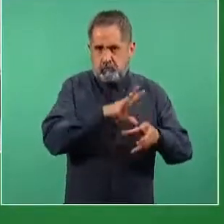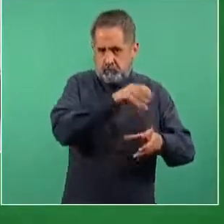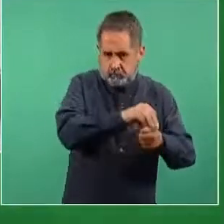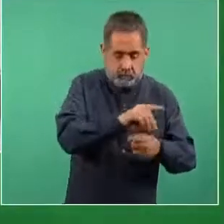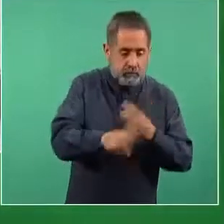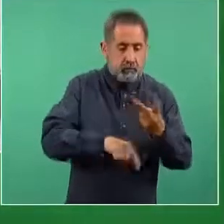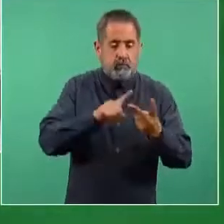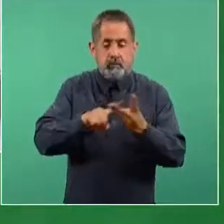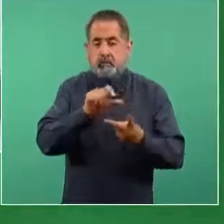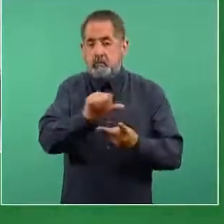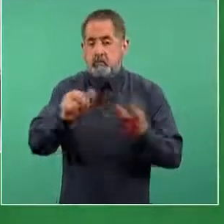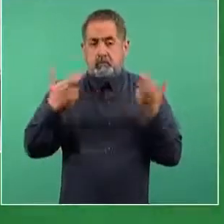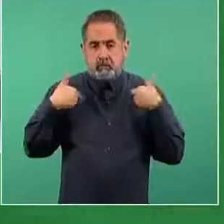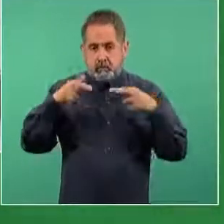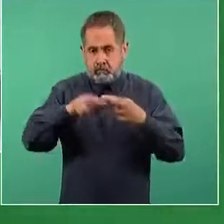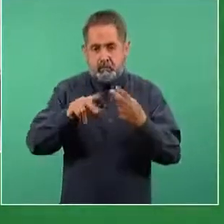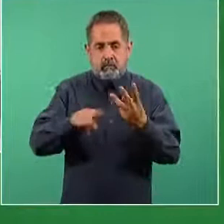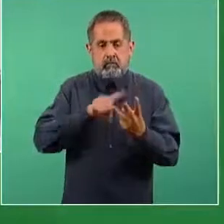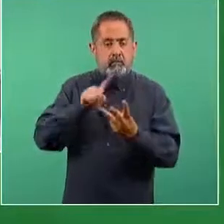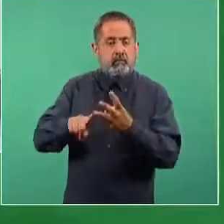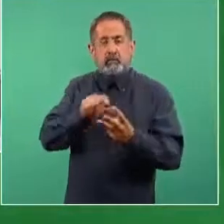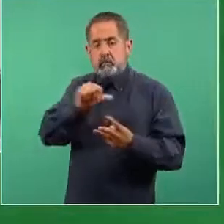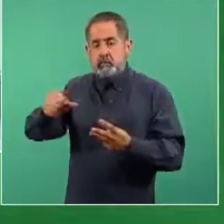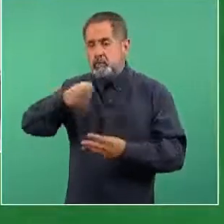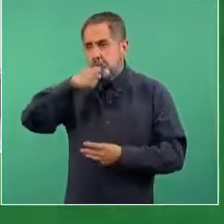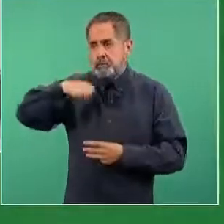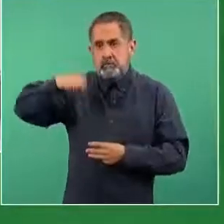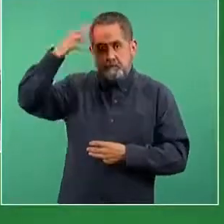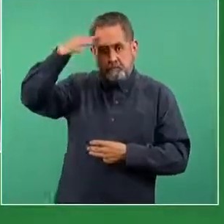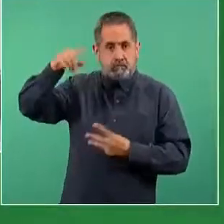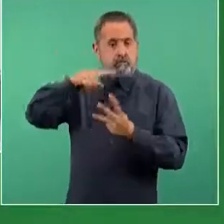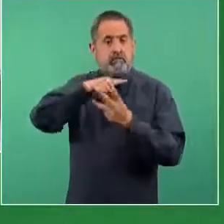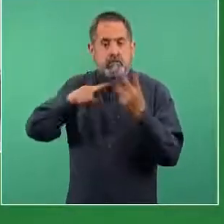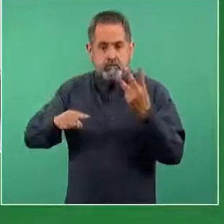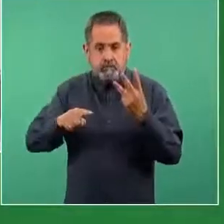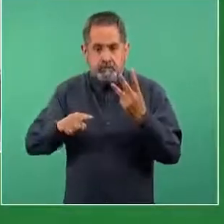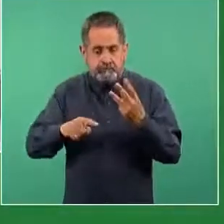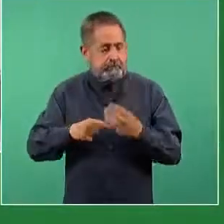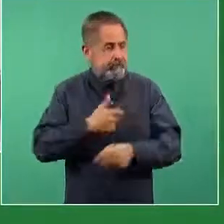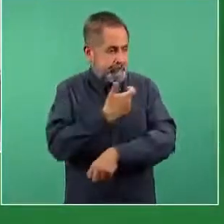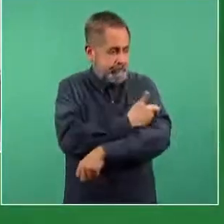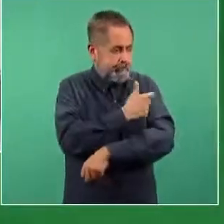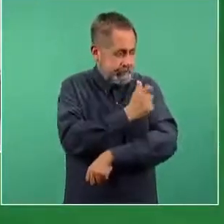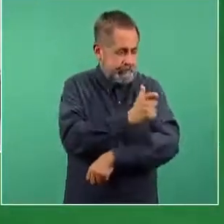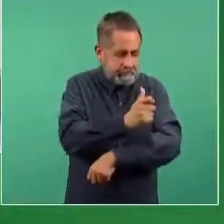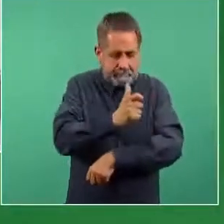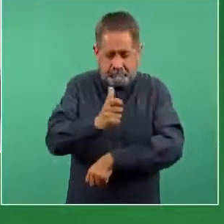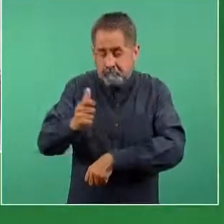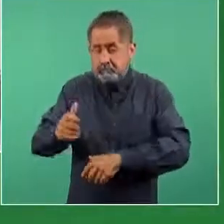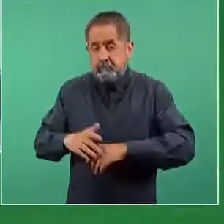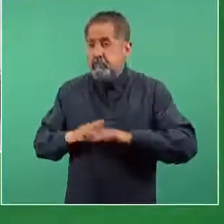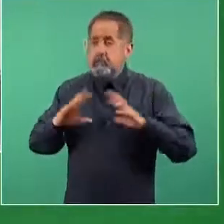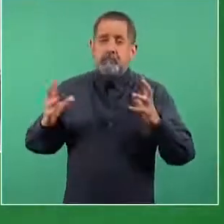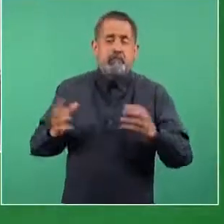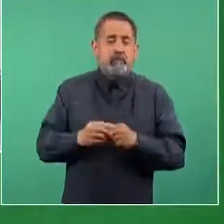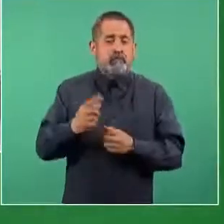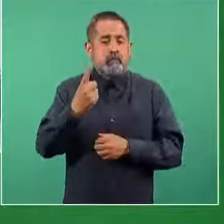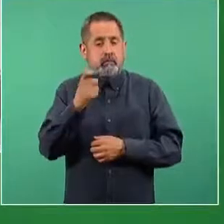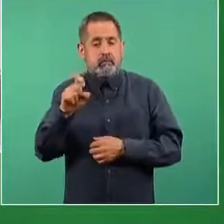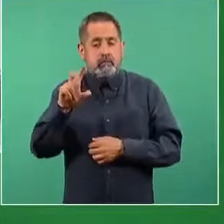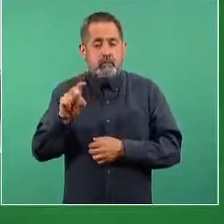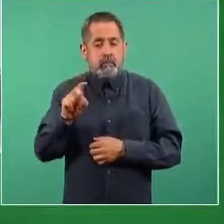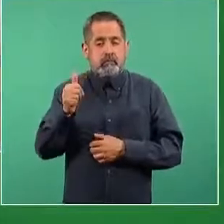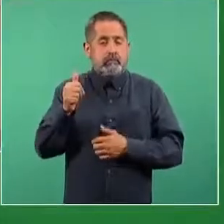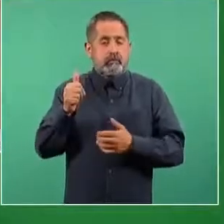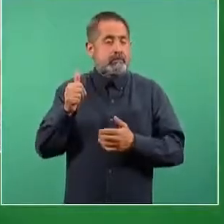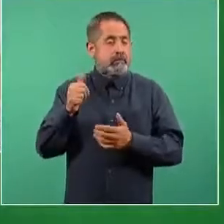personal del magisterio y adultos mayores. Tenemos un total de aproximadamente